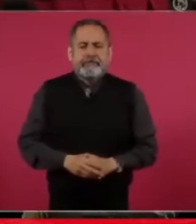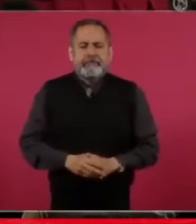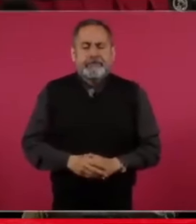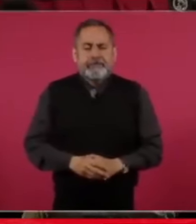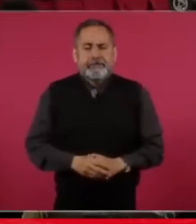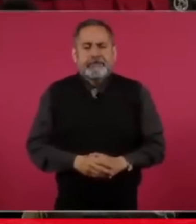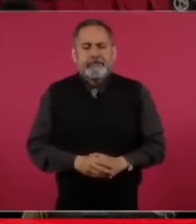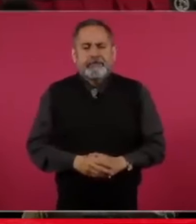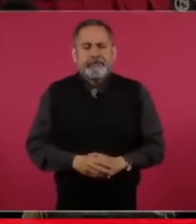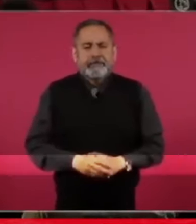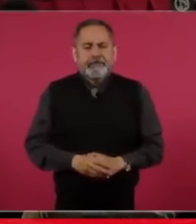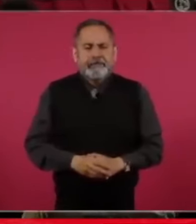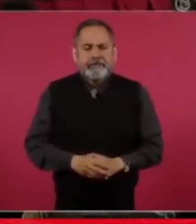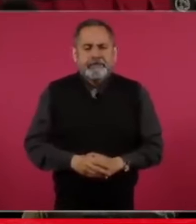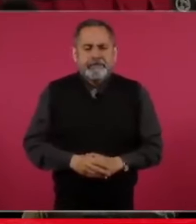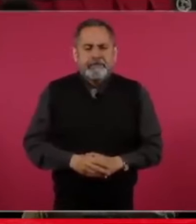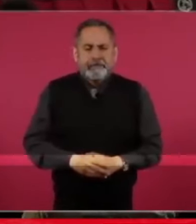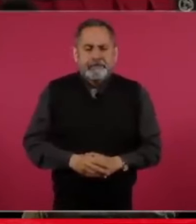Porque